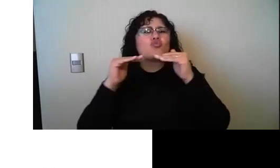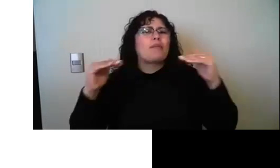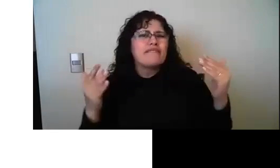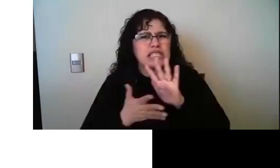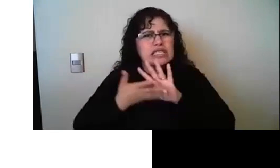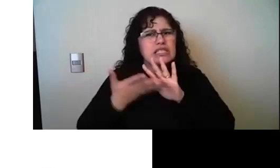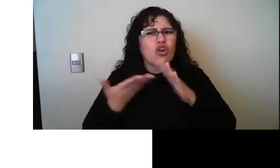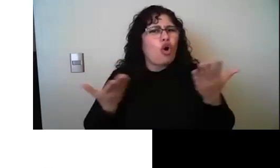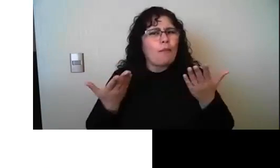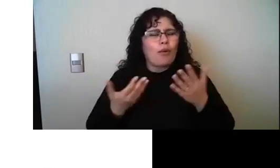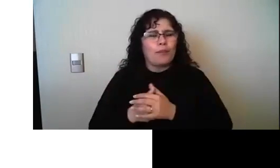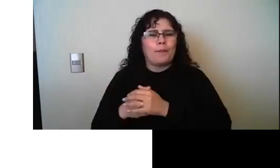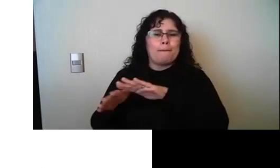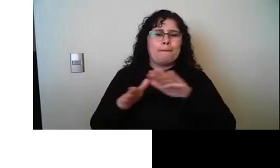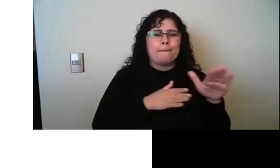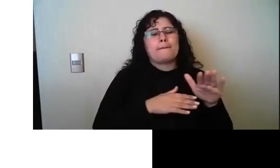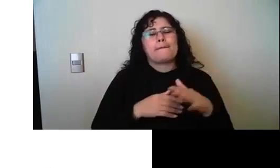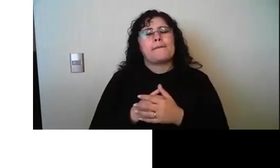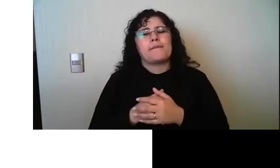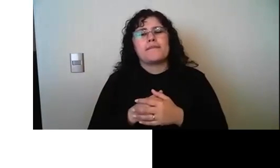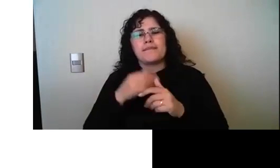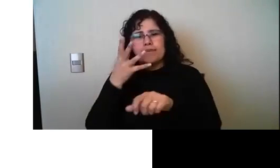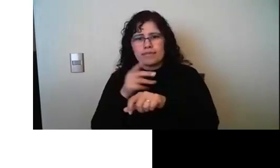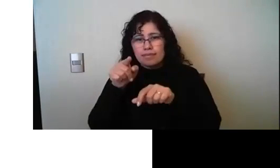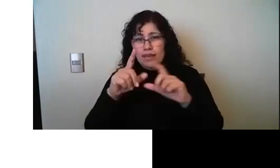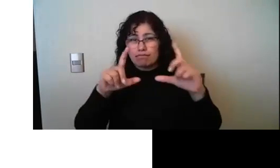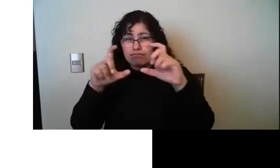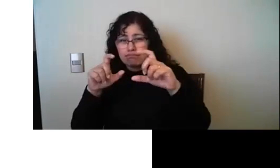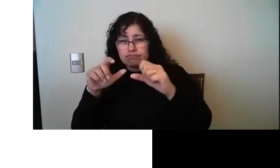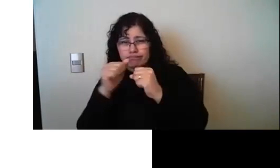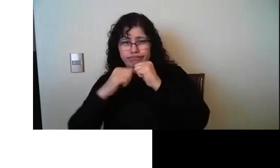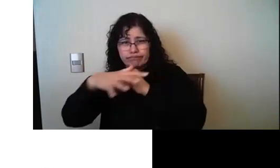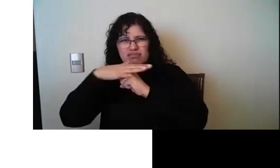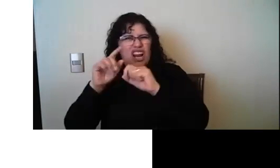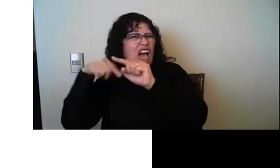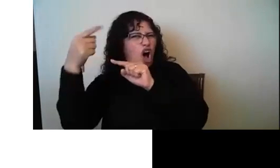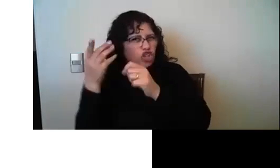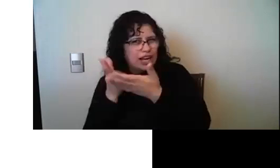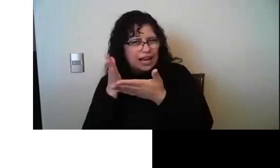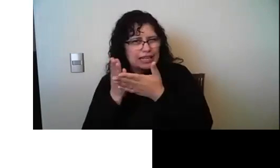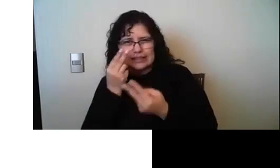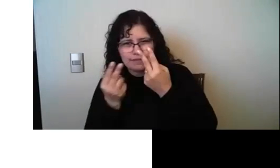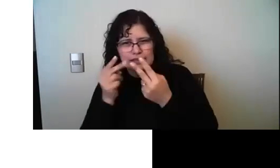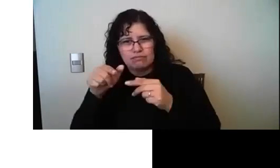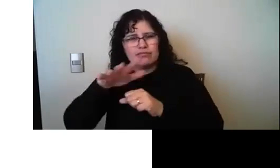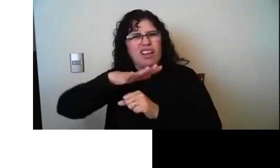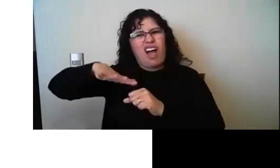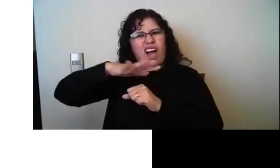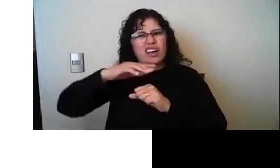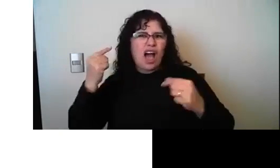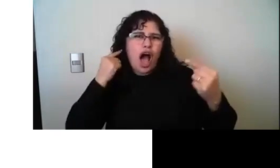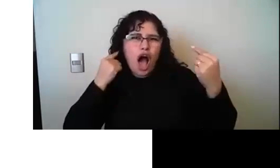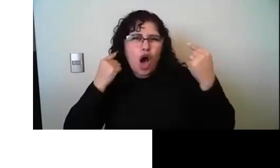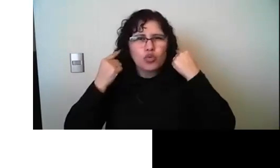Aquí tenemos un poco un avance de la próxima clase. Si se fijan, hay áreas asociadas a la audición, a la